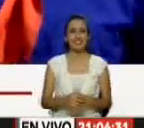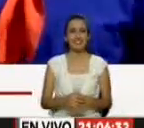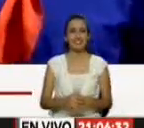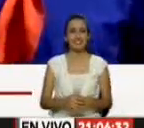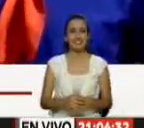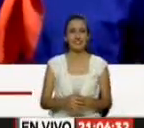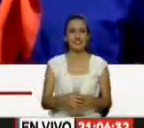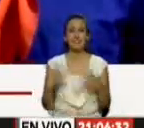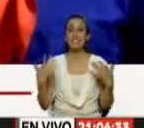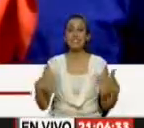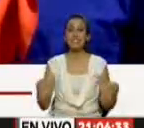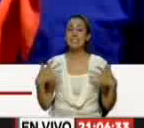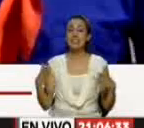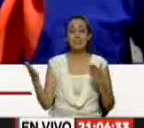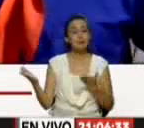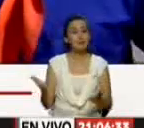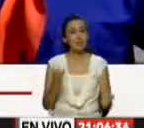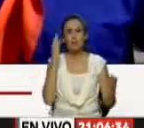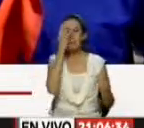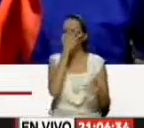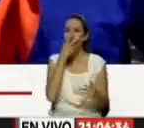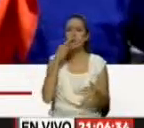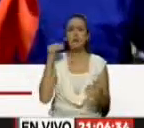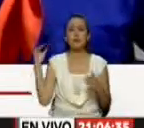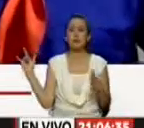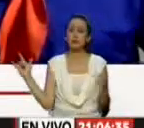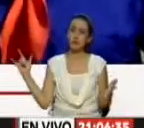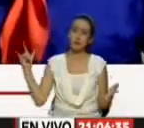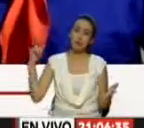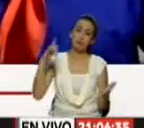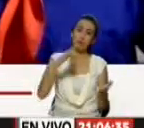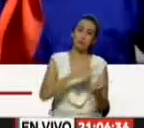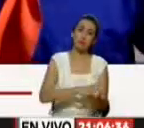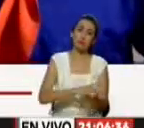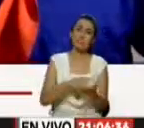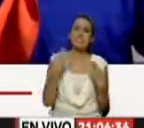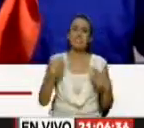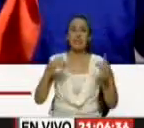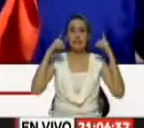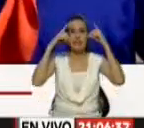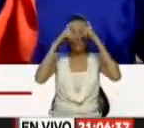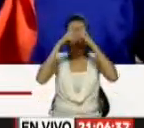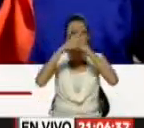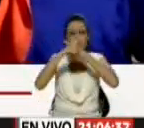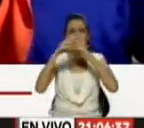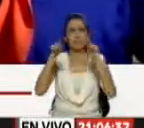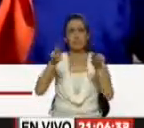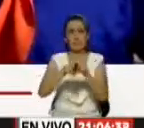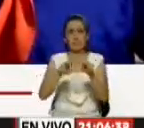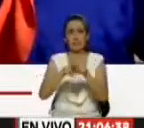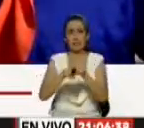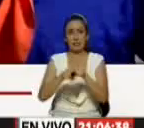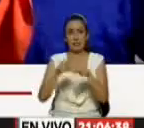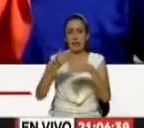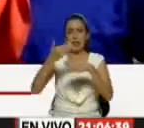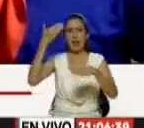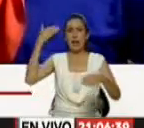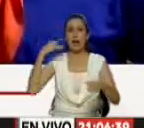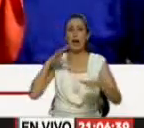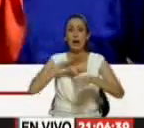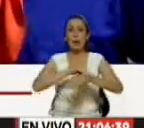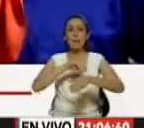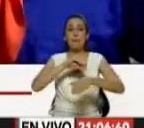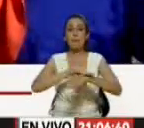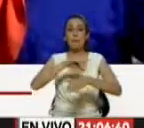¡Por Dios santo! Sí, es maravilloso haber viajado, aunque tuvimos un poquito de contratiempo, nos quedamos varados allá en Miami,